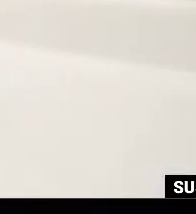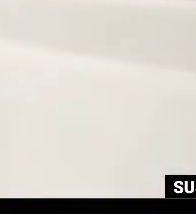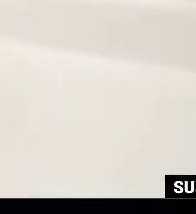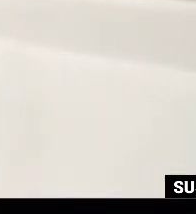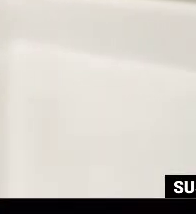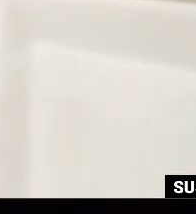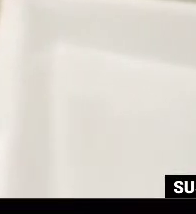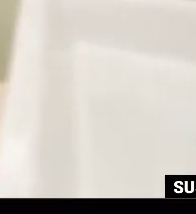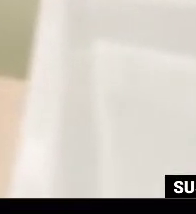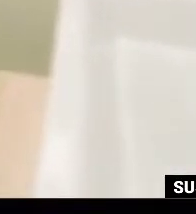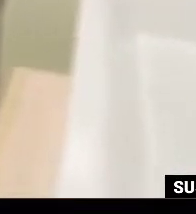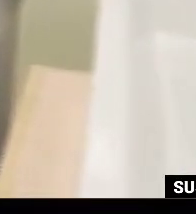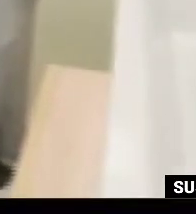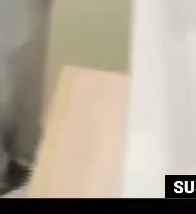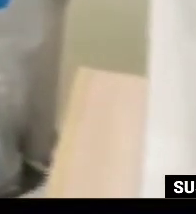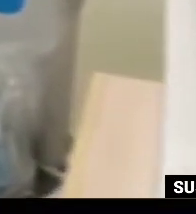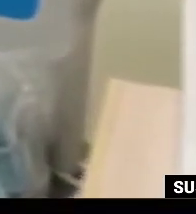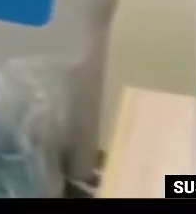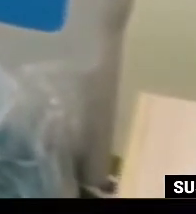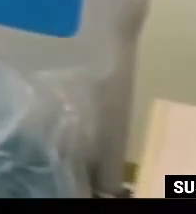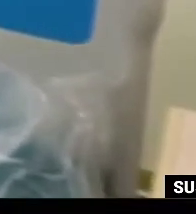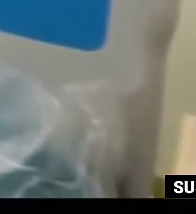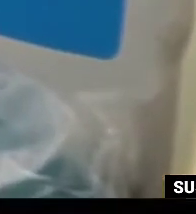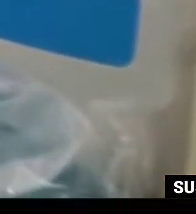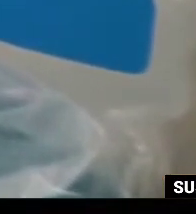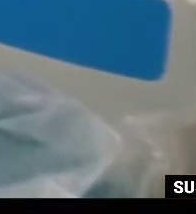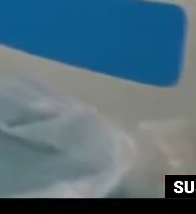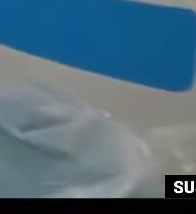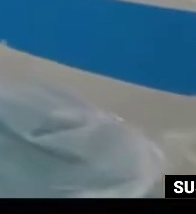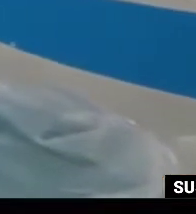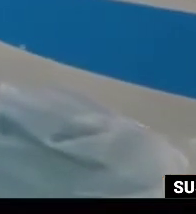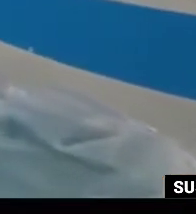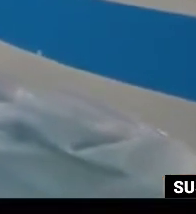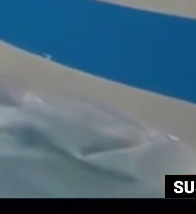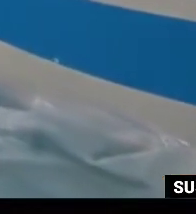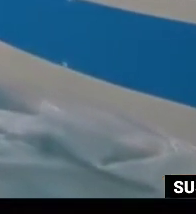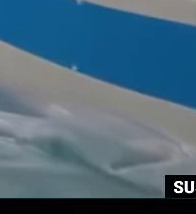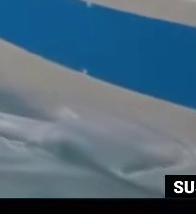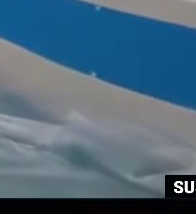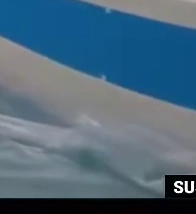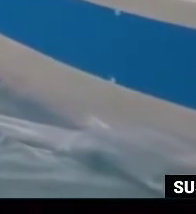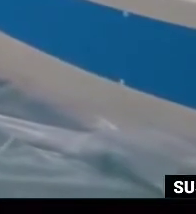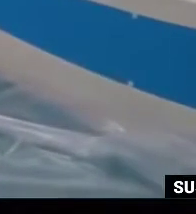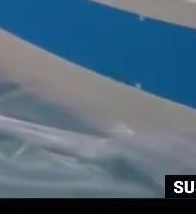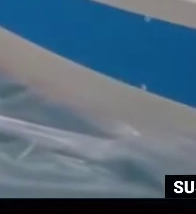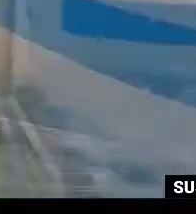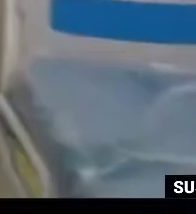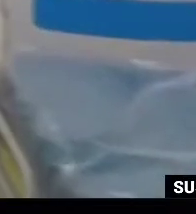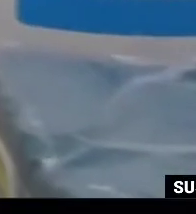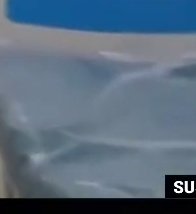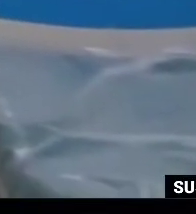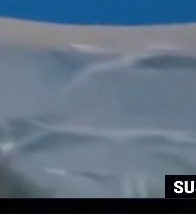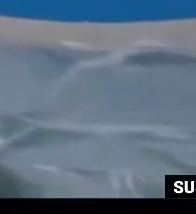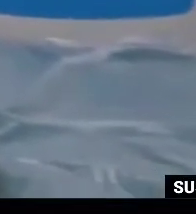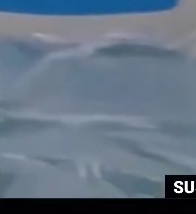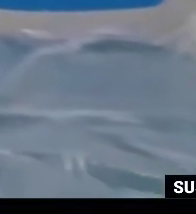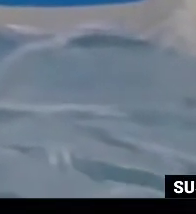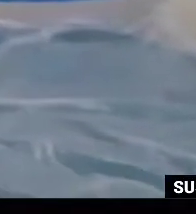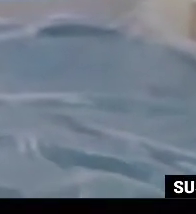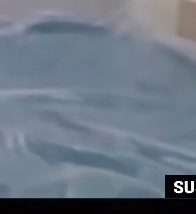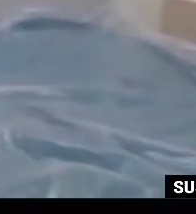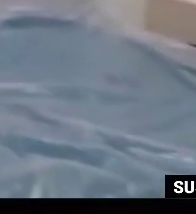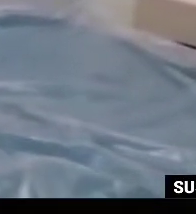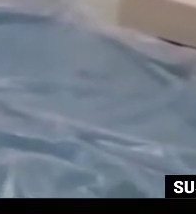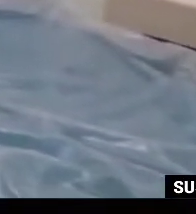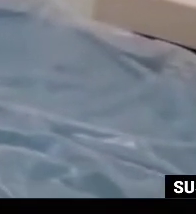alguna arritmia o baje la presión o suba la frecuencia cardíaca, tienen alertas y estas alertas se dirigen hacia